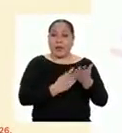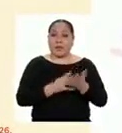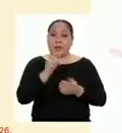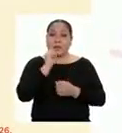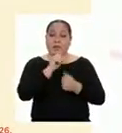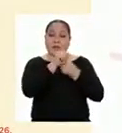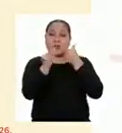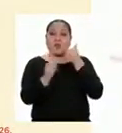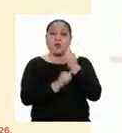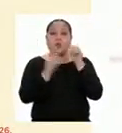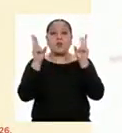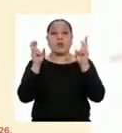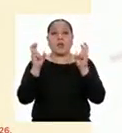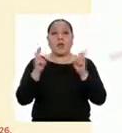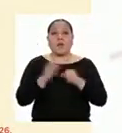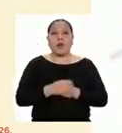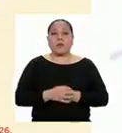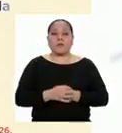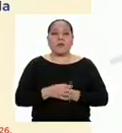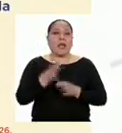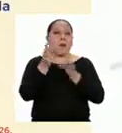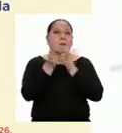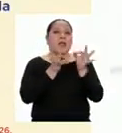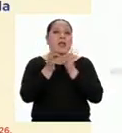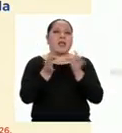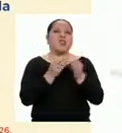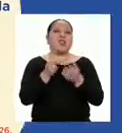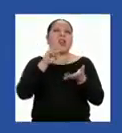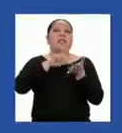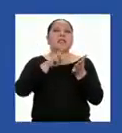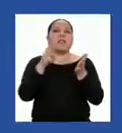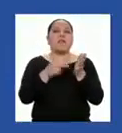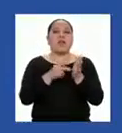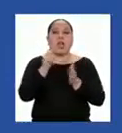tiene como subtema la definición de la tolerancia a la diversidad.